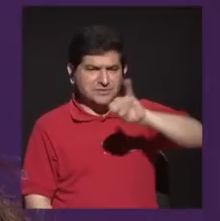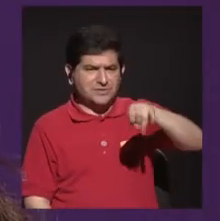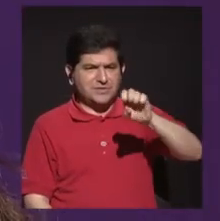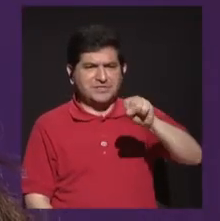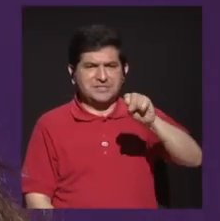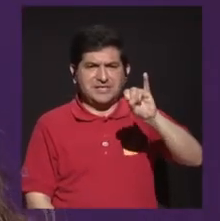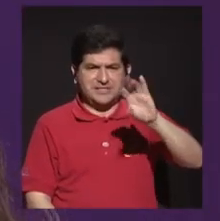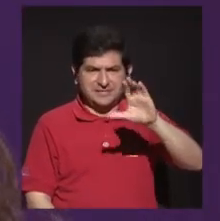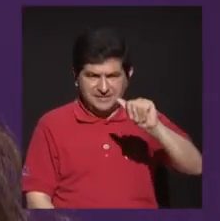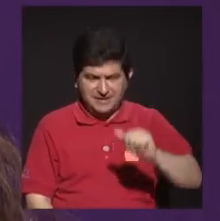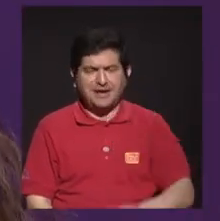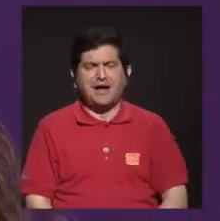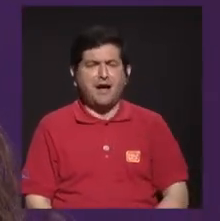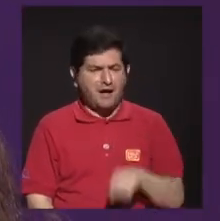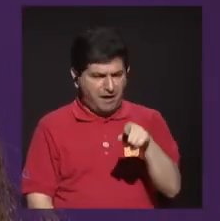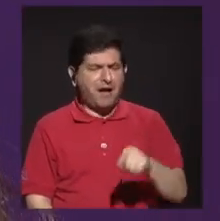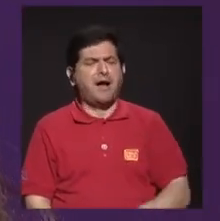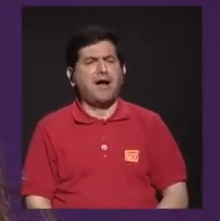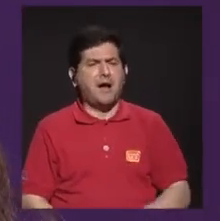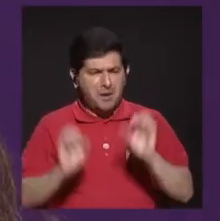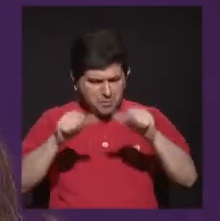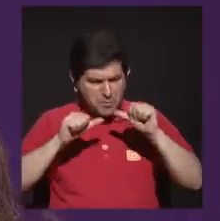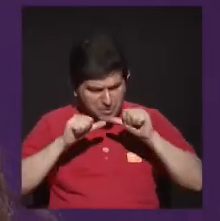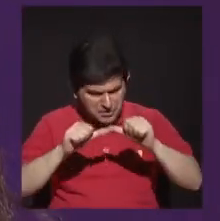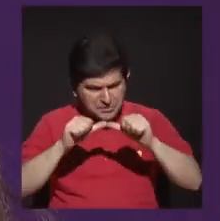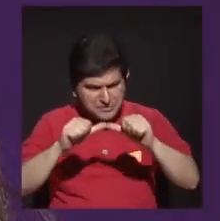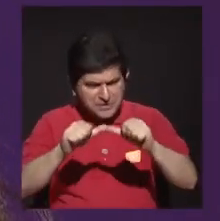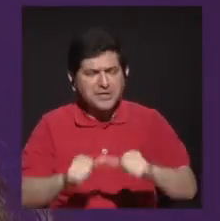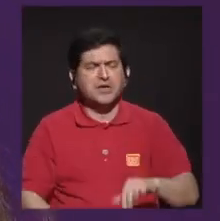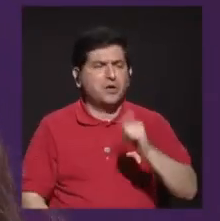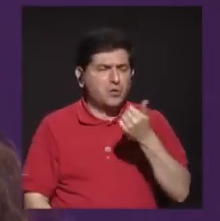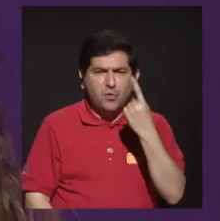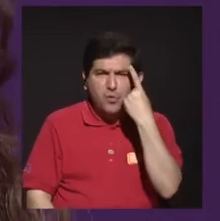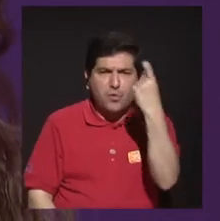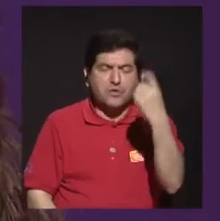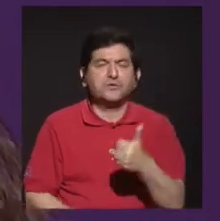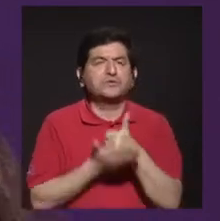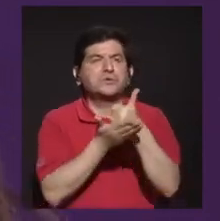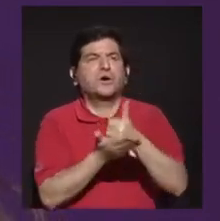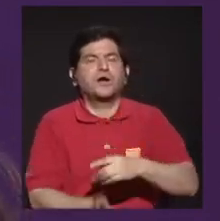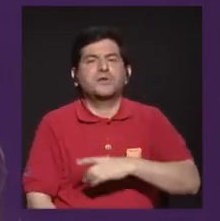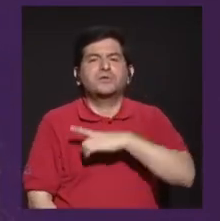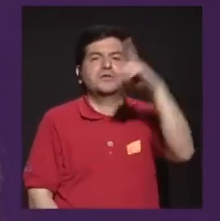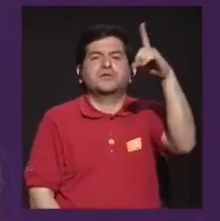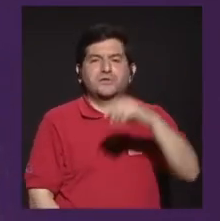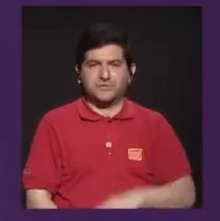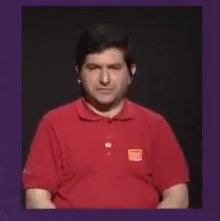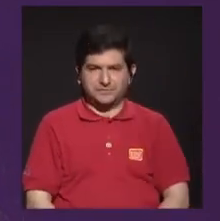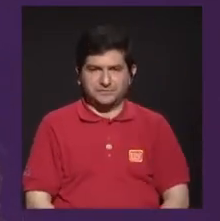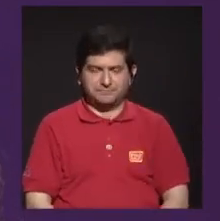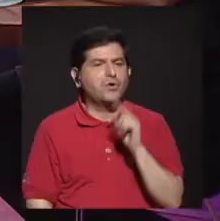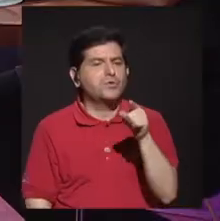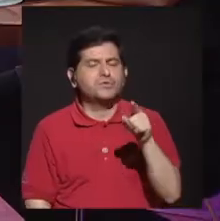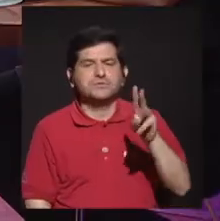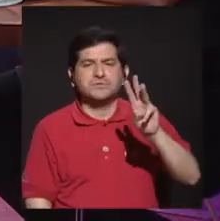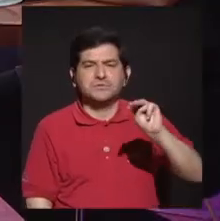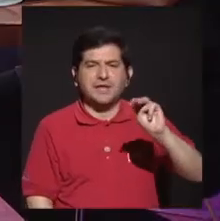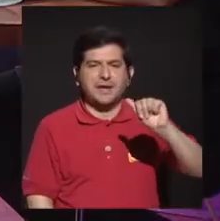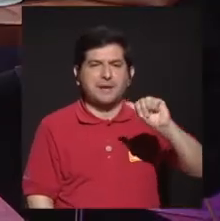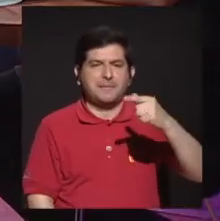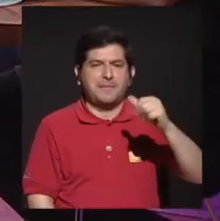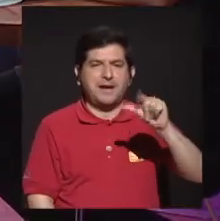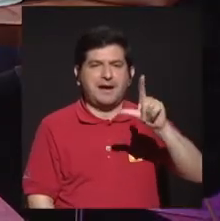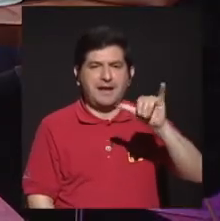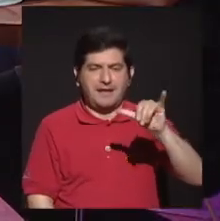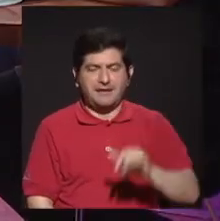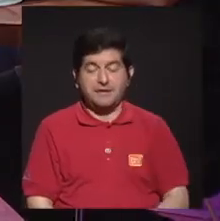más, claro, y los quiere concluir y los quiere realizar también, con ayuda de Dios también. ¿Para vos, Magali? Para mí ha